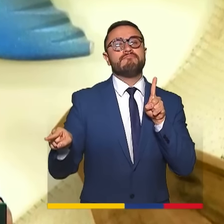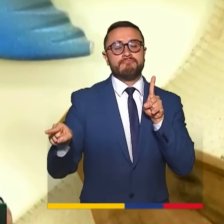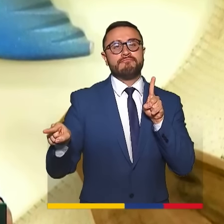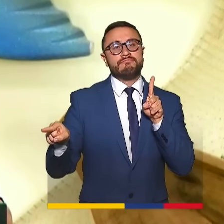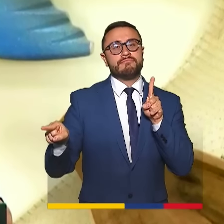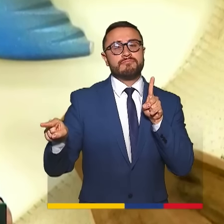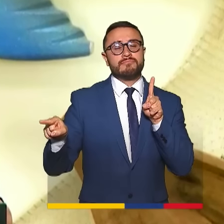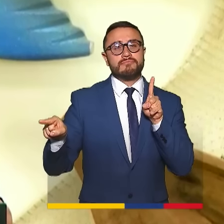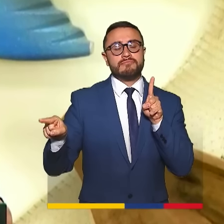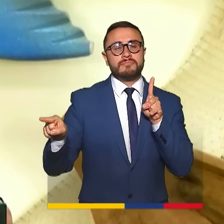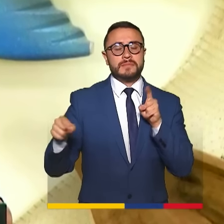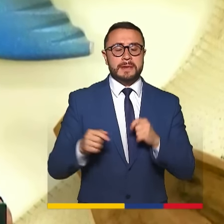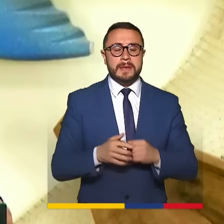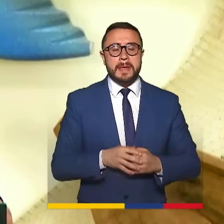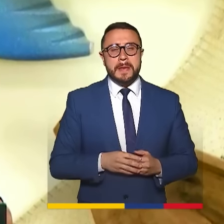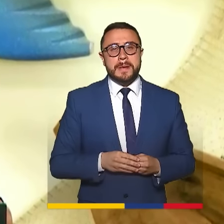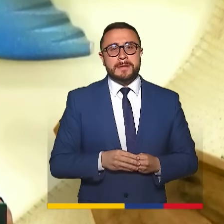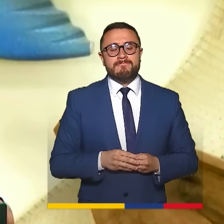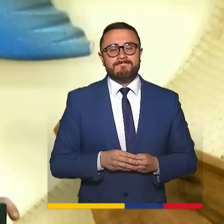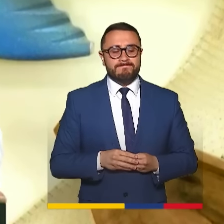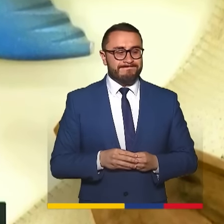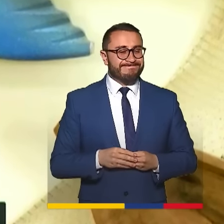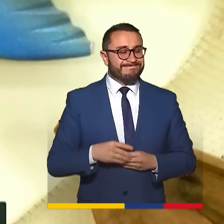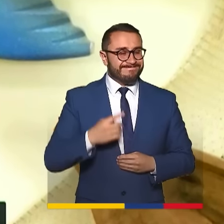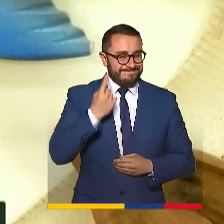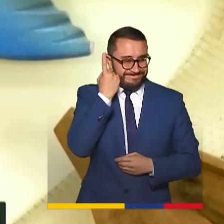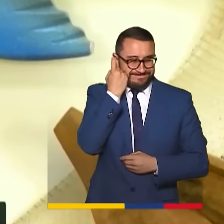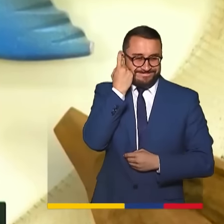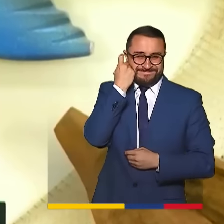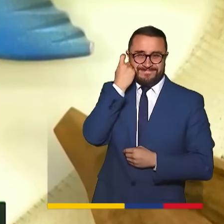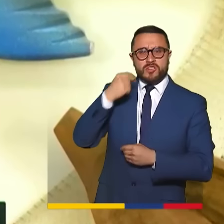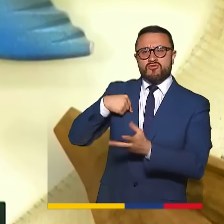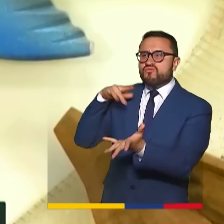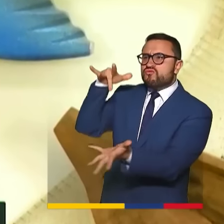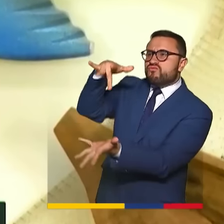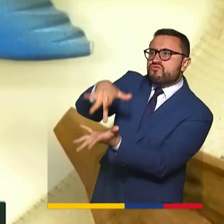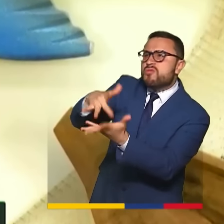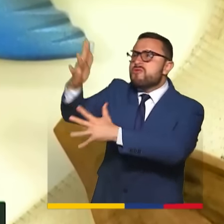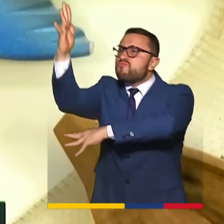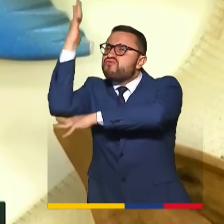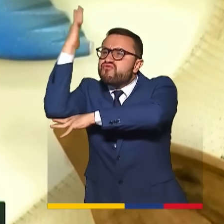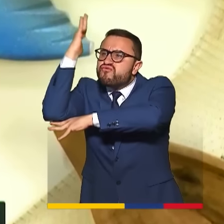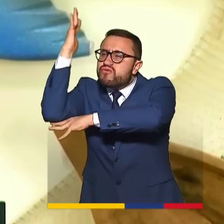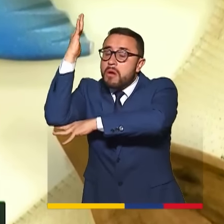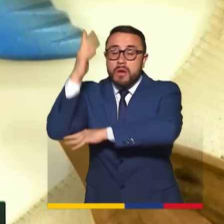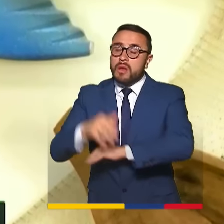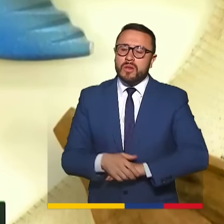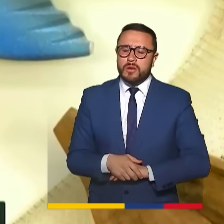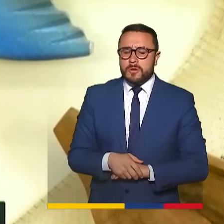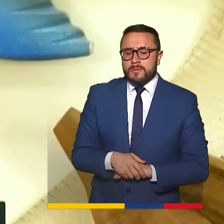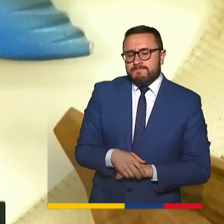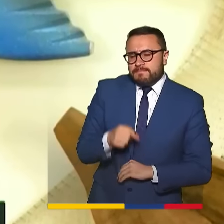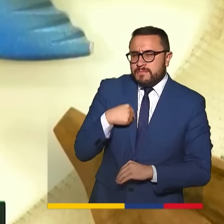No me atreví a realizar actos públicos ayer, incumplí, gobernadora, uno,